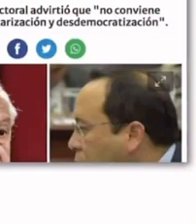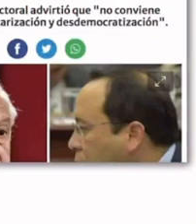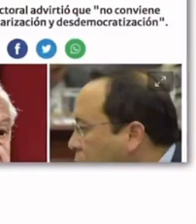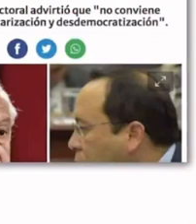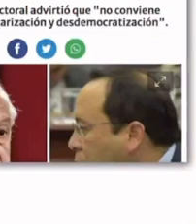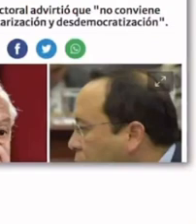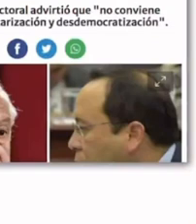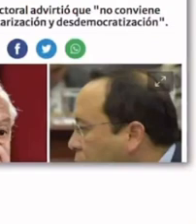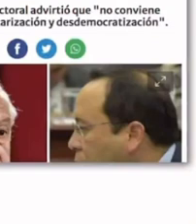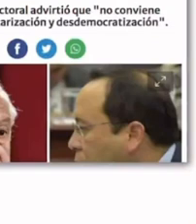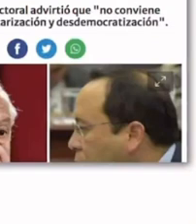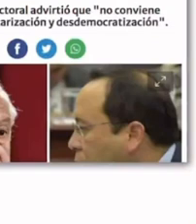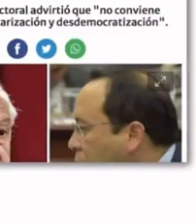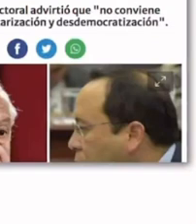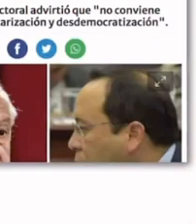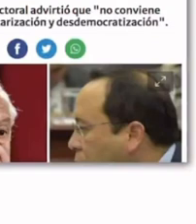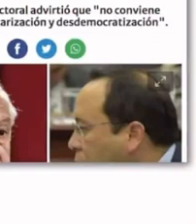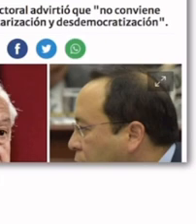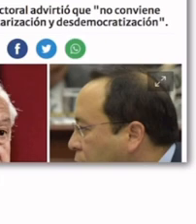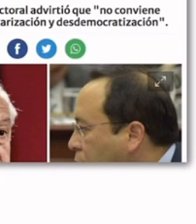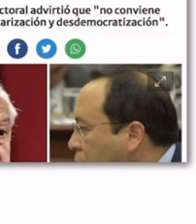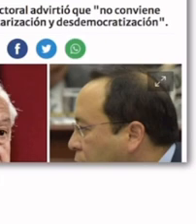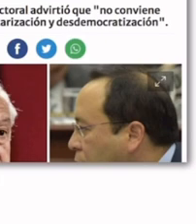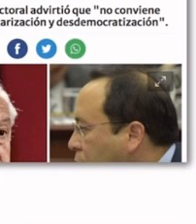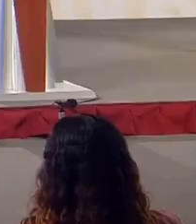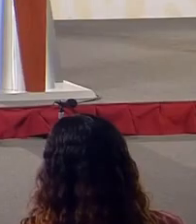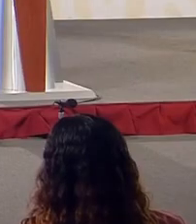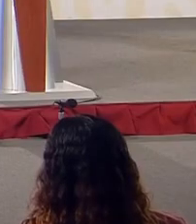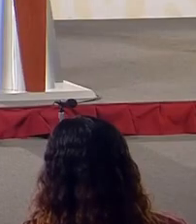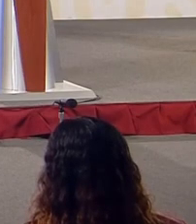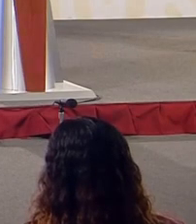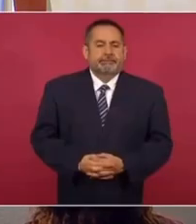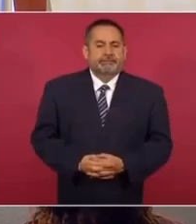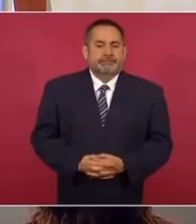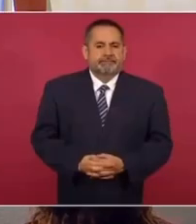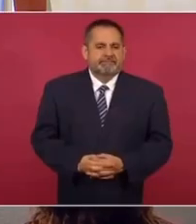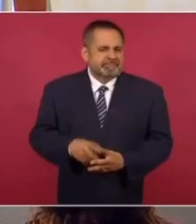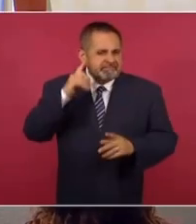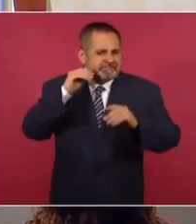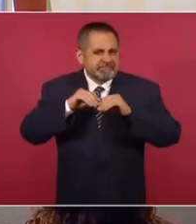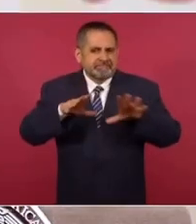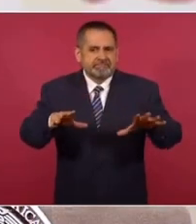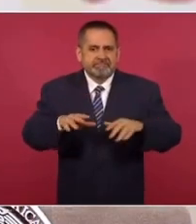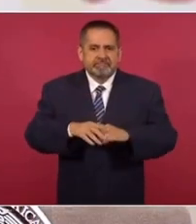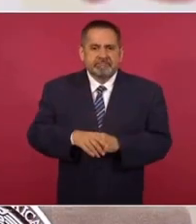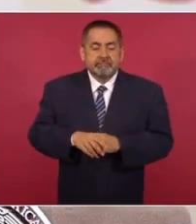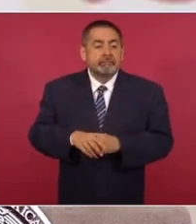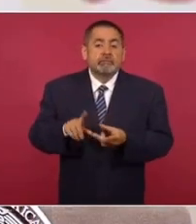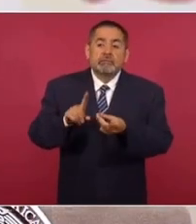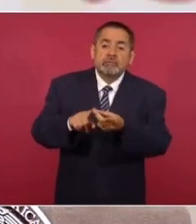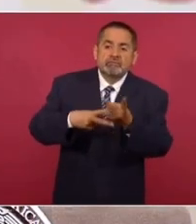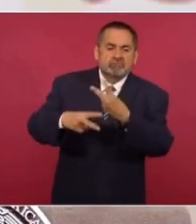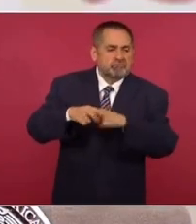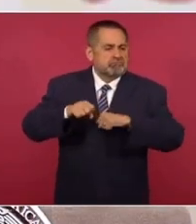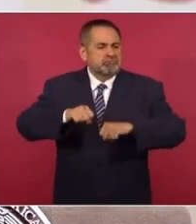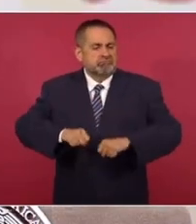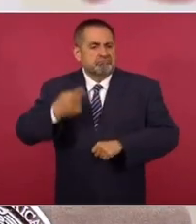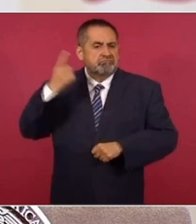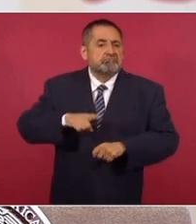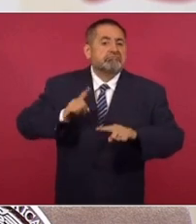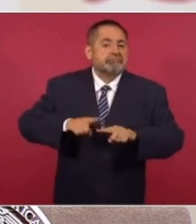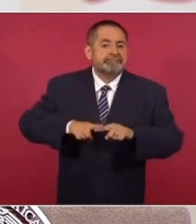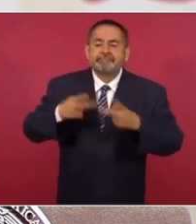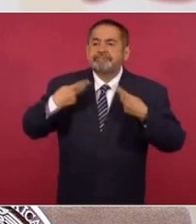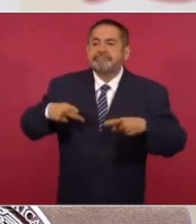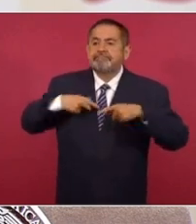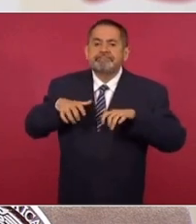artículos 6 y 7 constitucionales. Que se escuche fuerte, el poder dimana del pueblo. Pero